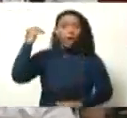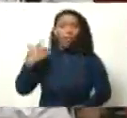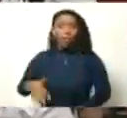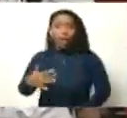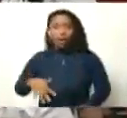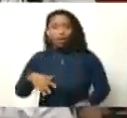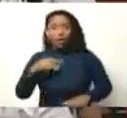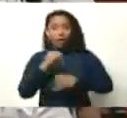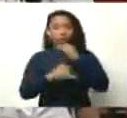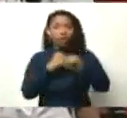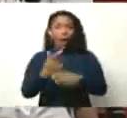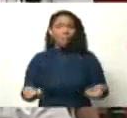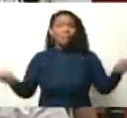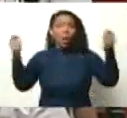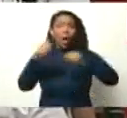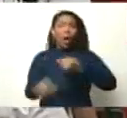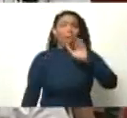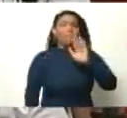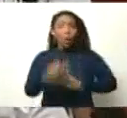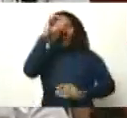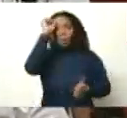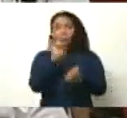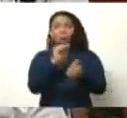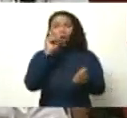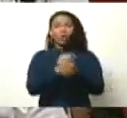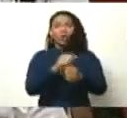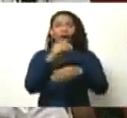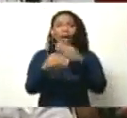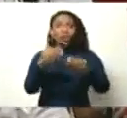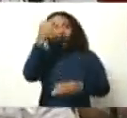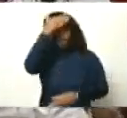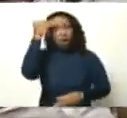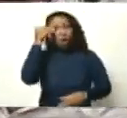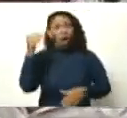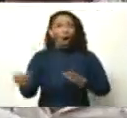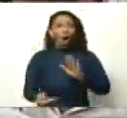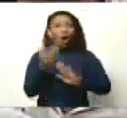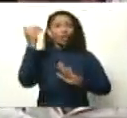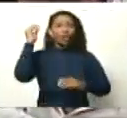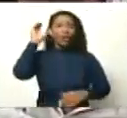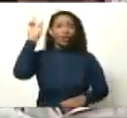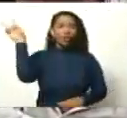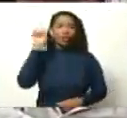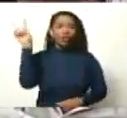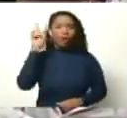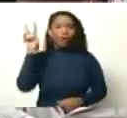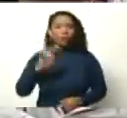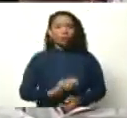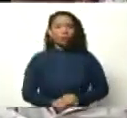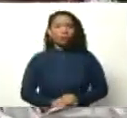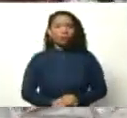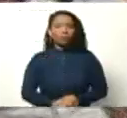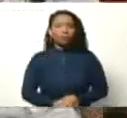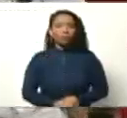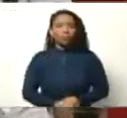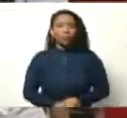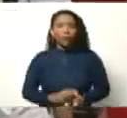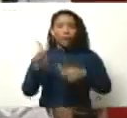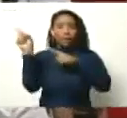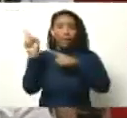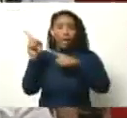el bloqueo brutal sometido por Donald Trump en contra de la patria venezolana. Y ese